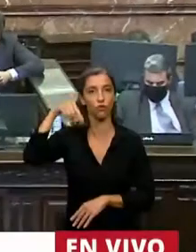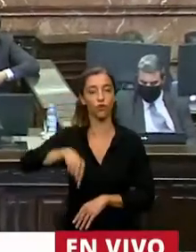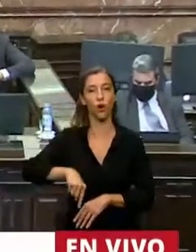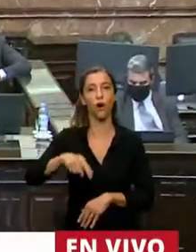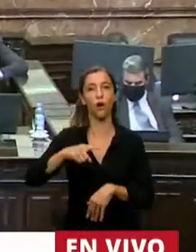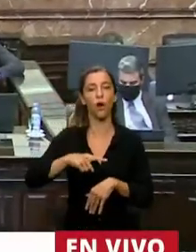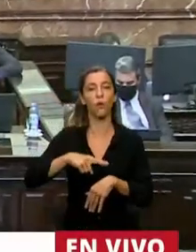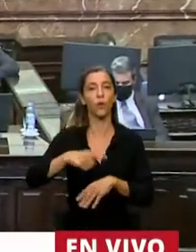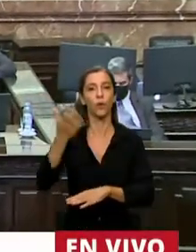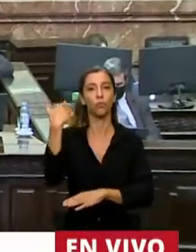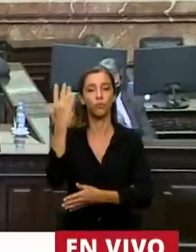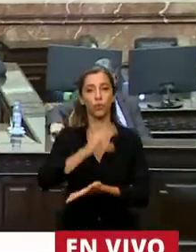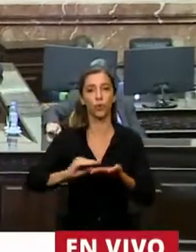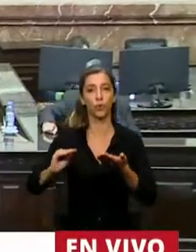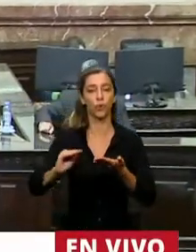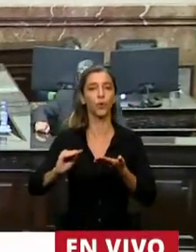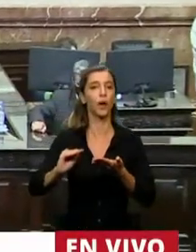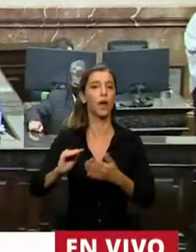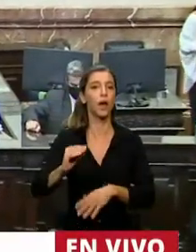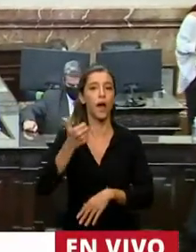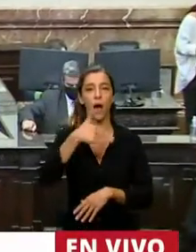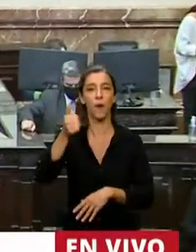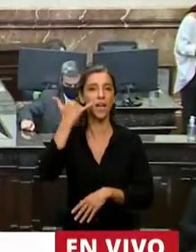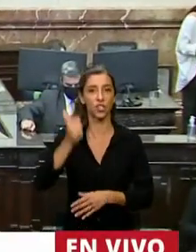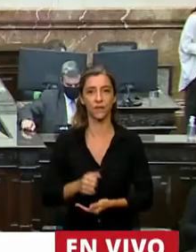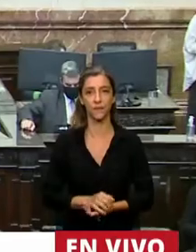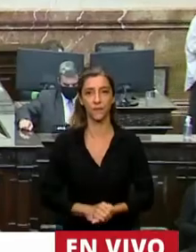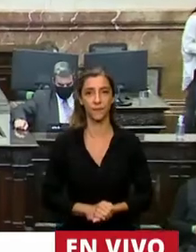Tiene la palabra el diputado Domingo Luis Amaya.